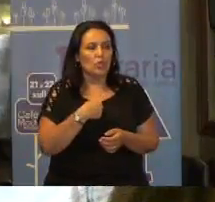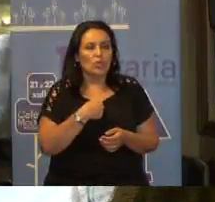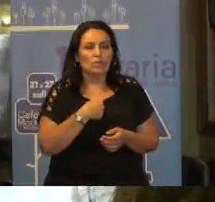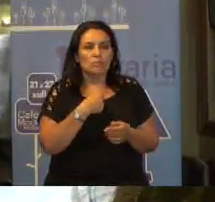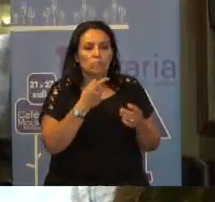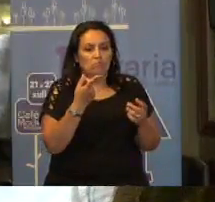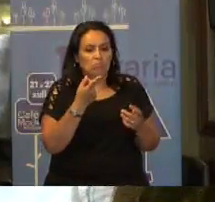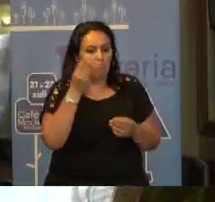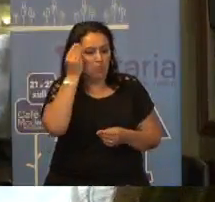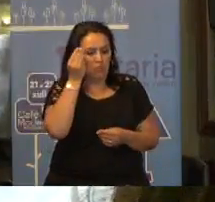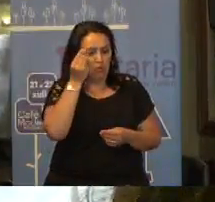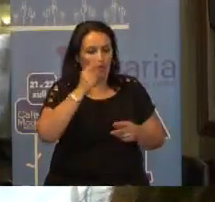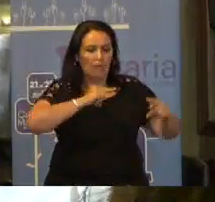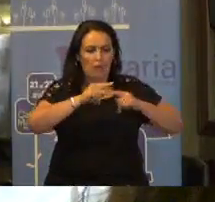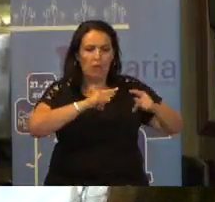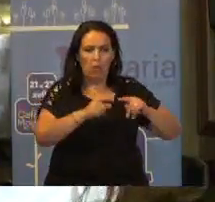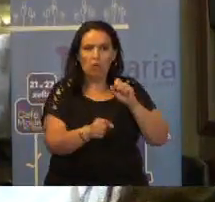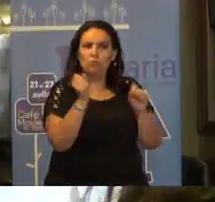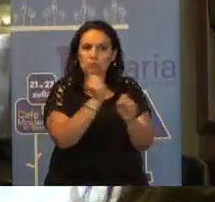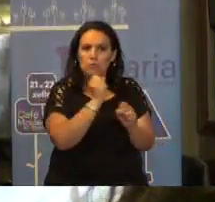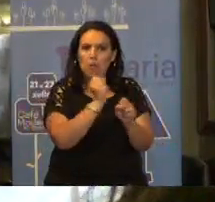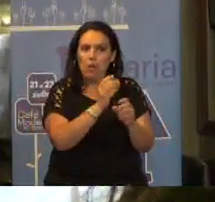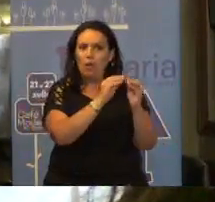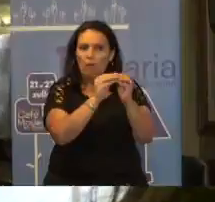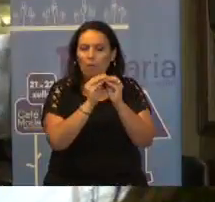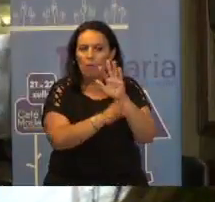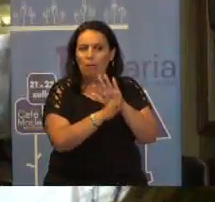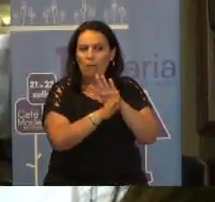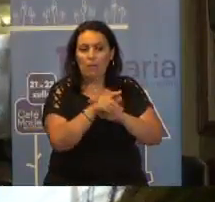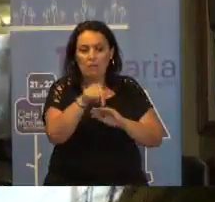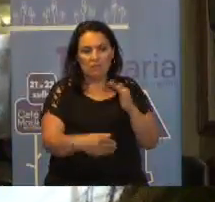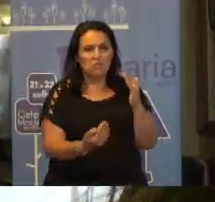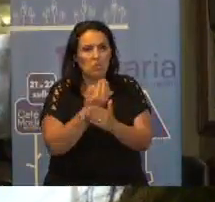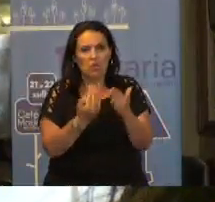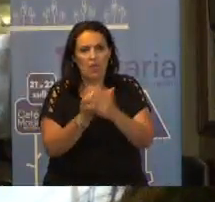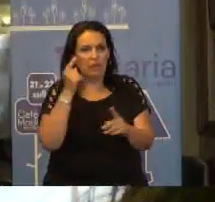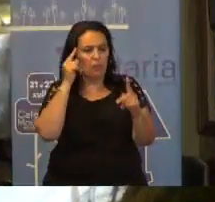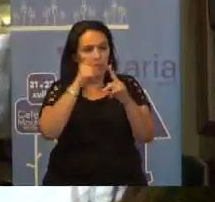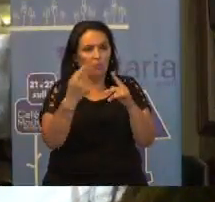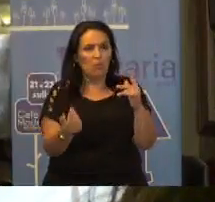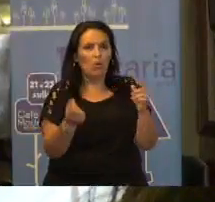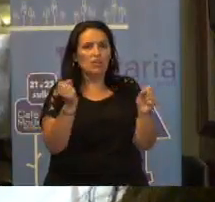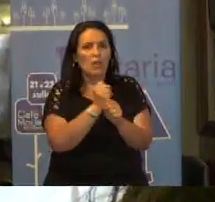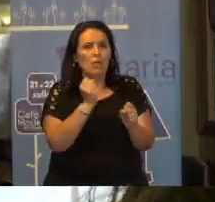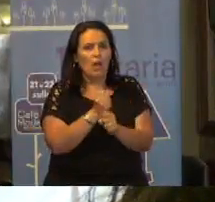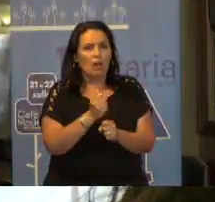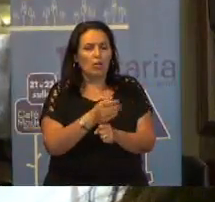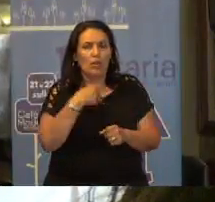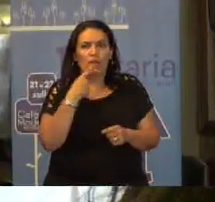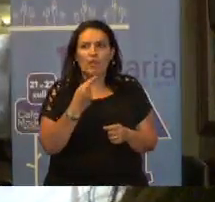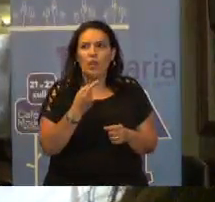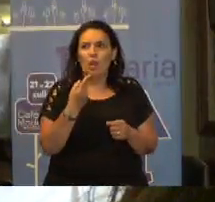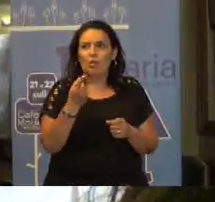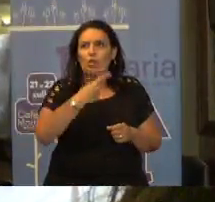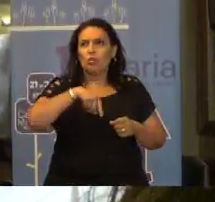está traballando nesa liña. Estas xornadas son xornadas de traballo, non para falar sobre